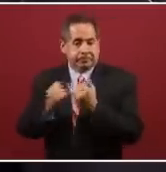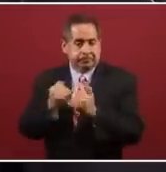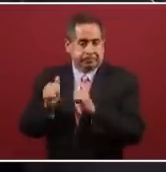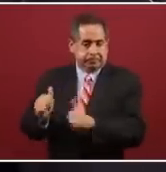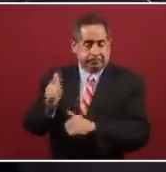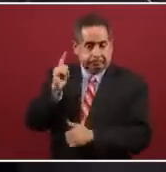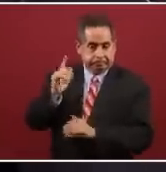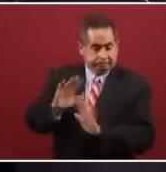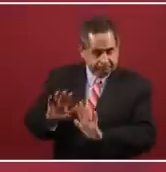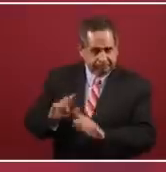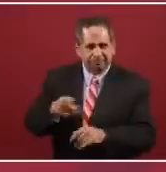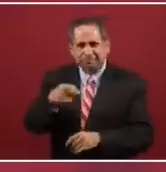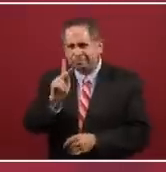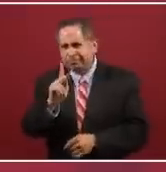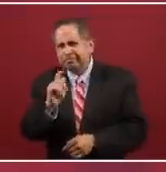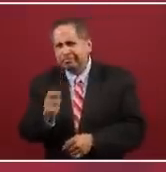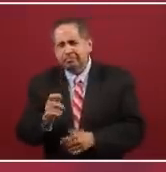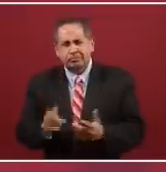pero